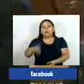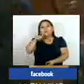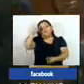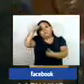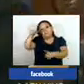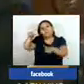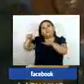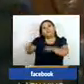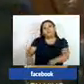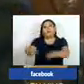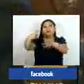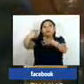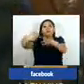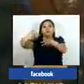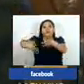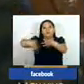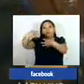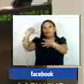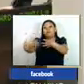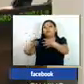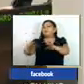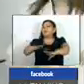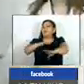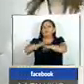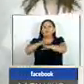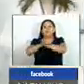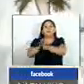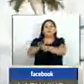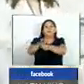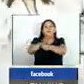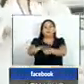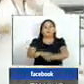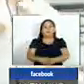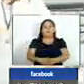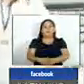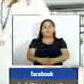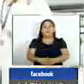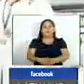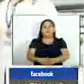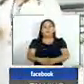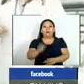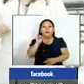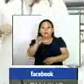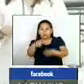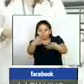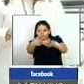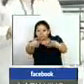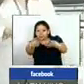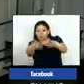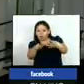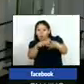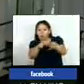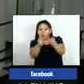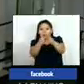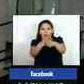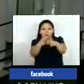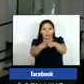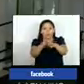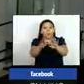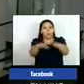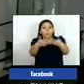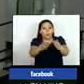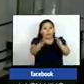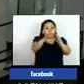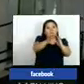aprobación de la ley transitoria para contener la pandemia del COVID-19, donde se modificaron medidas para regular